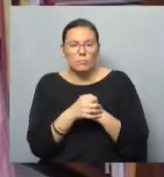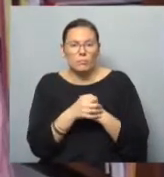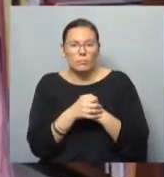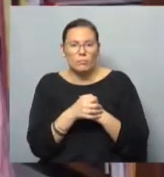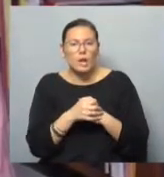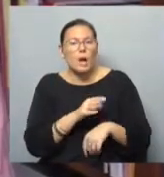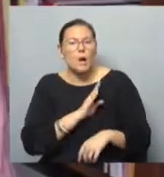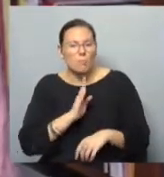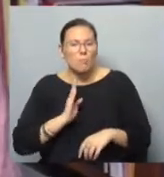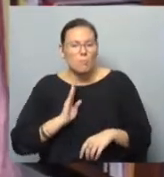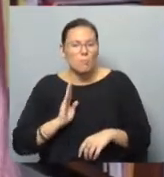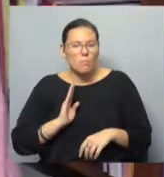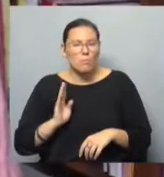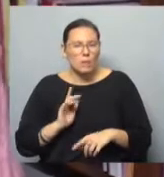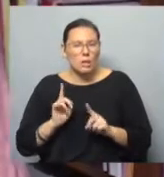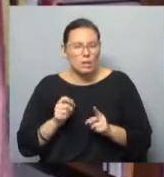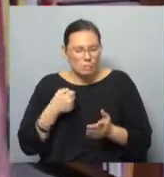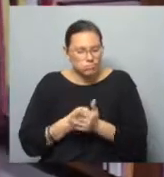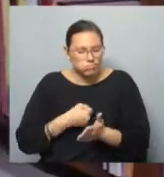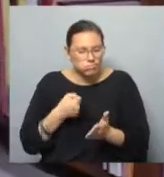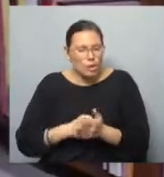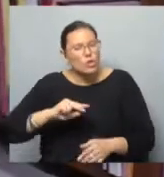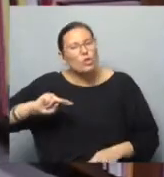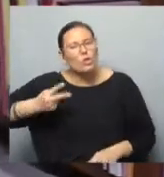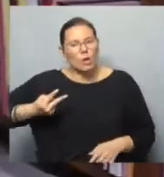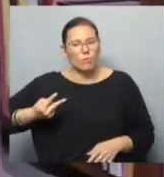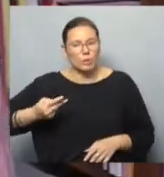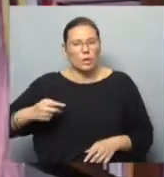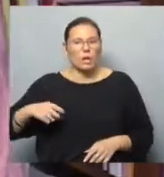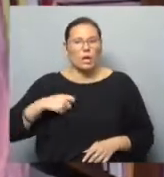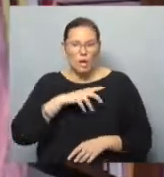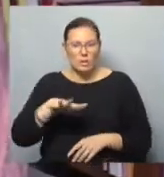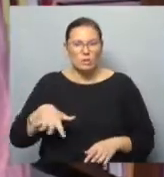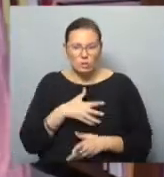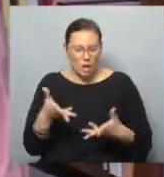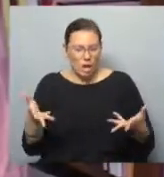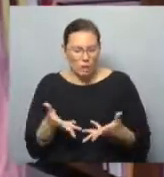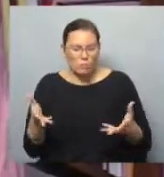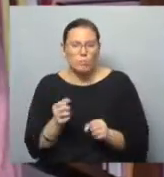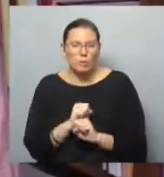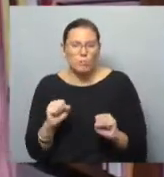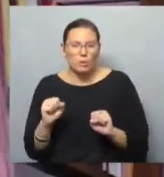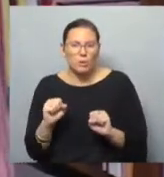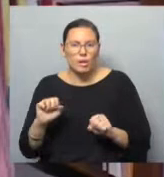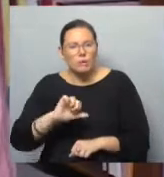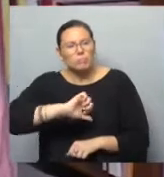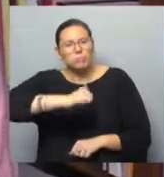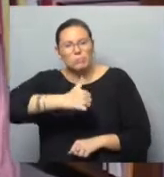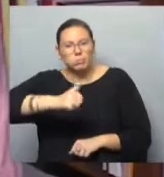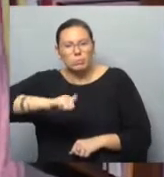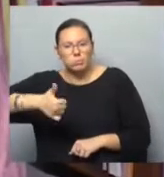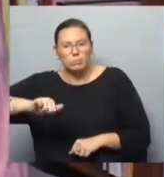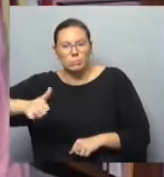las mujeres tienen que luchar doblemente en la sociedad en que vivimos para conseguir